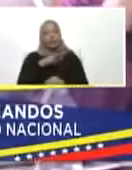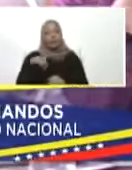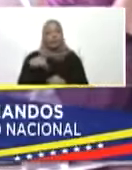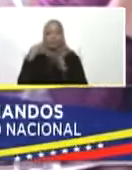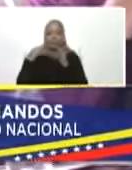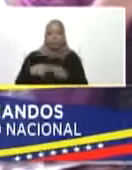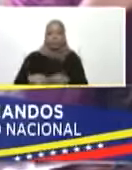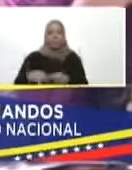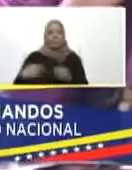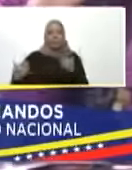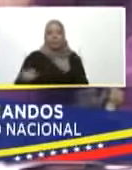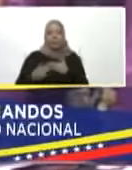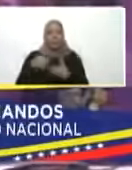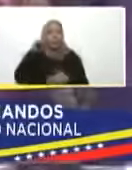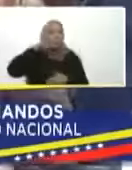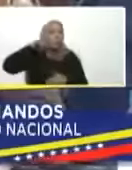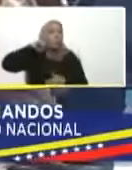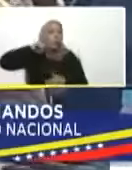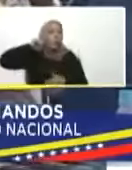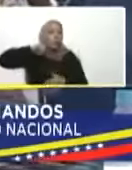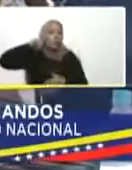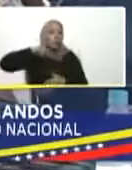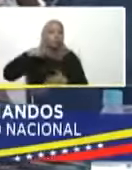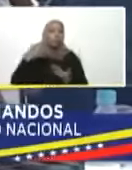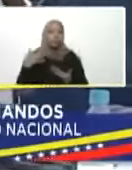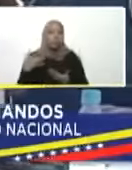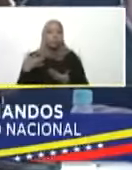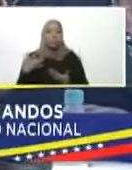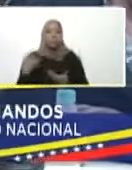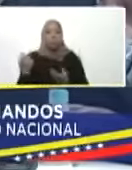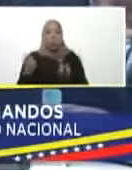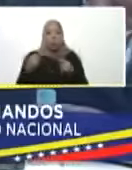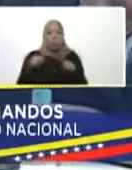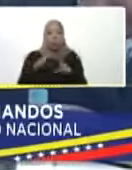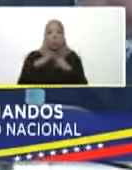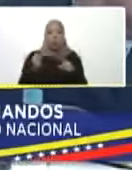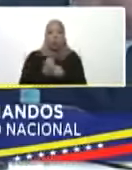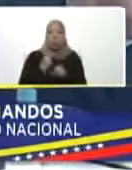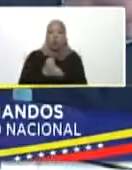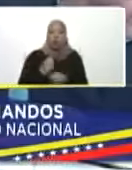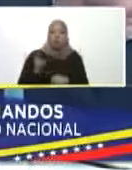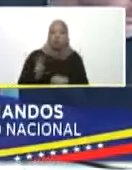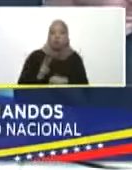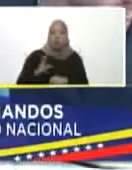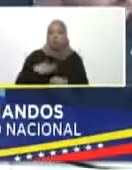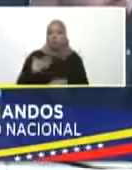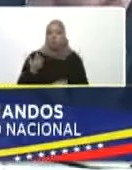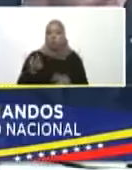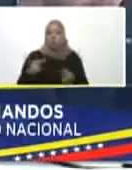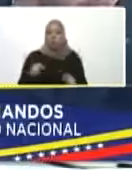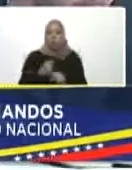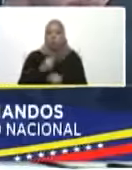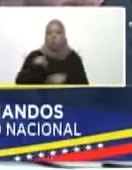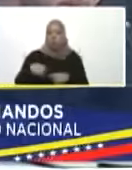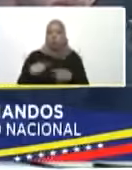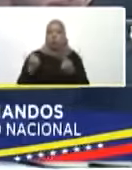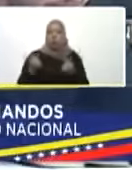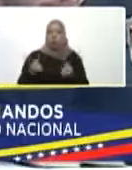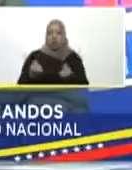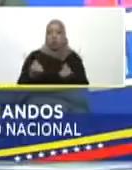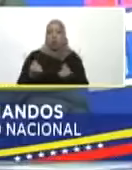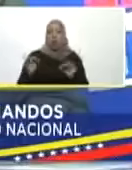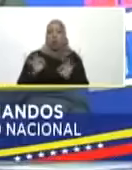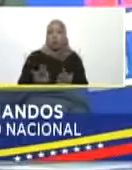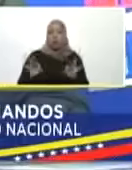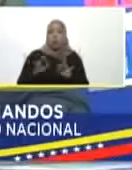batalla contra la mentira, contra los bloqueos de todo tipo, no solamente el bloqueo a nuestra economía, no